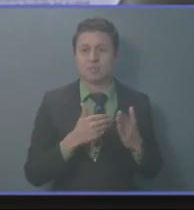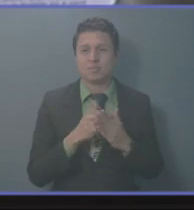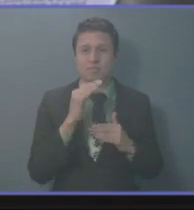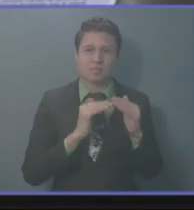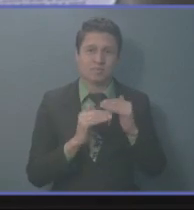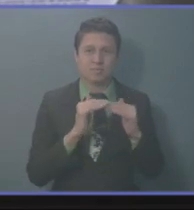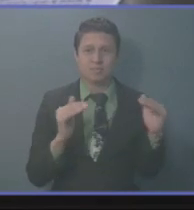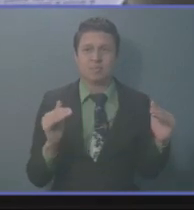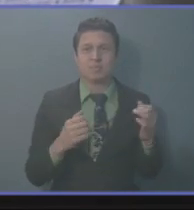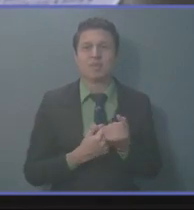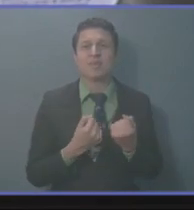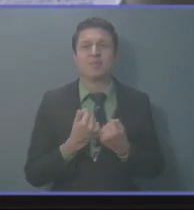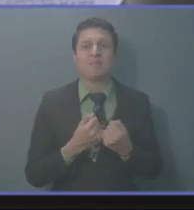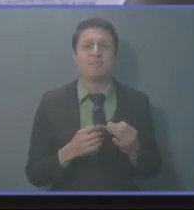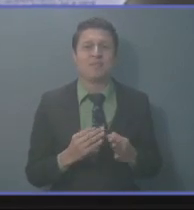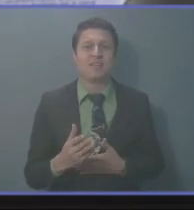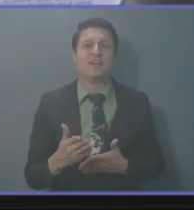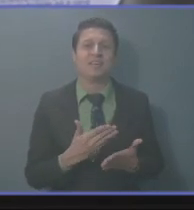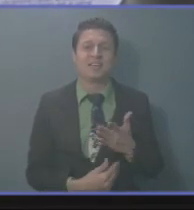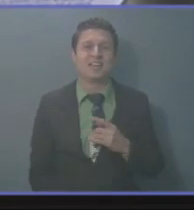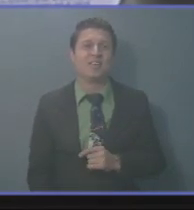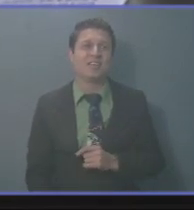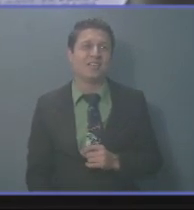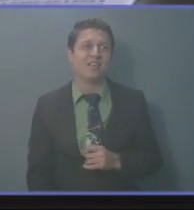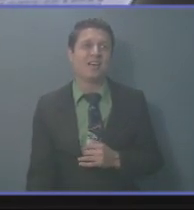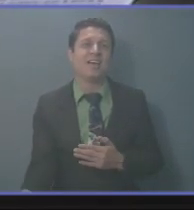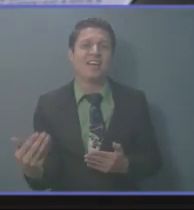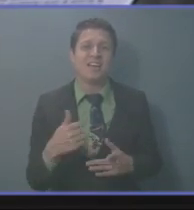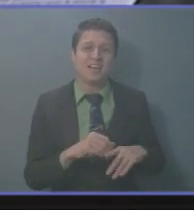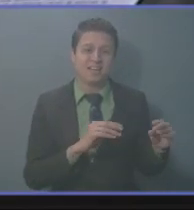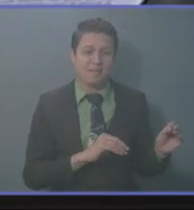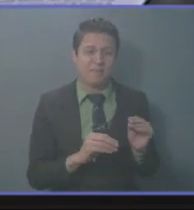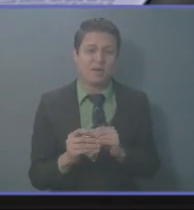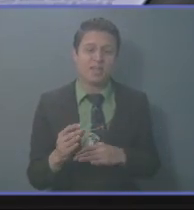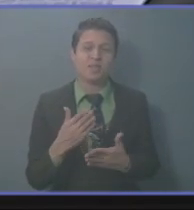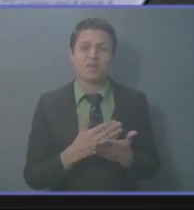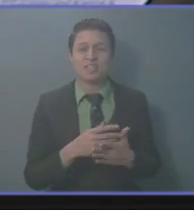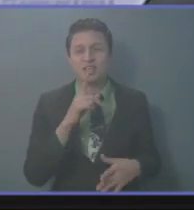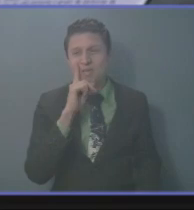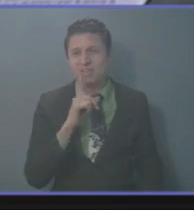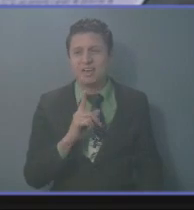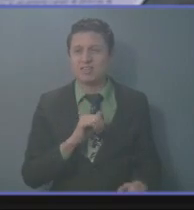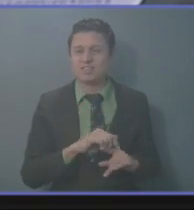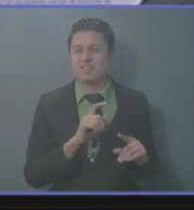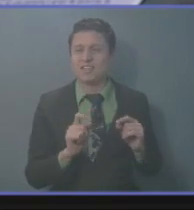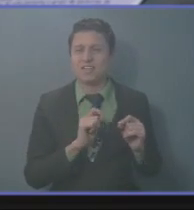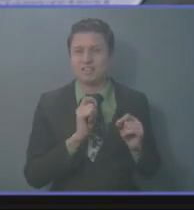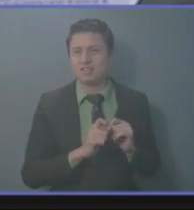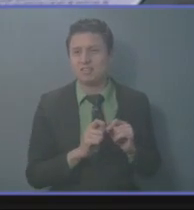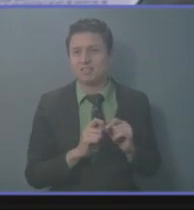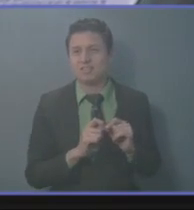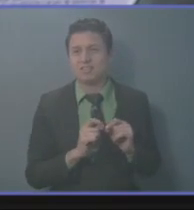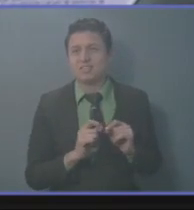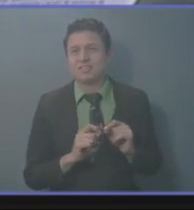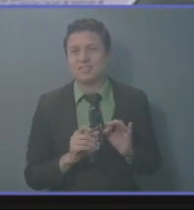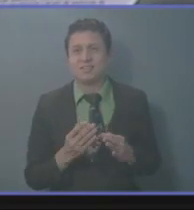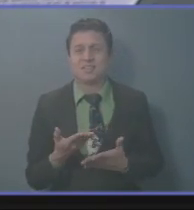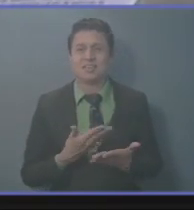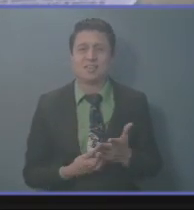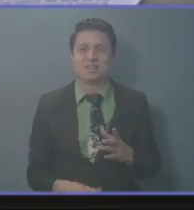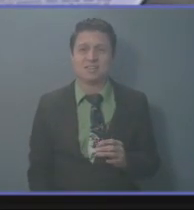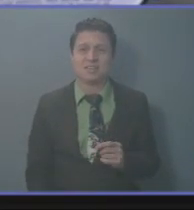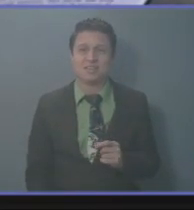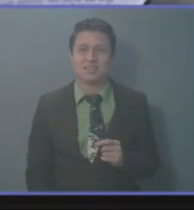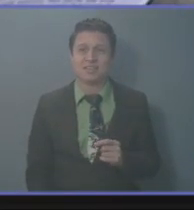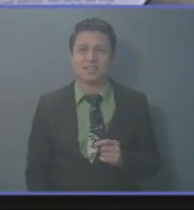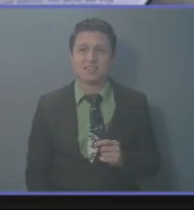de condiciones frente a la banca comercial privada, siendo necesario decretar de manera expresa las pertinentes derogatorias tanto